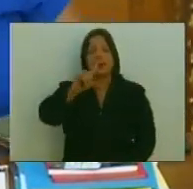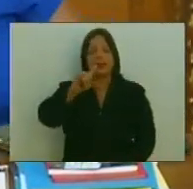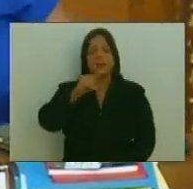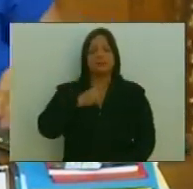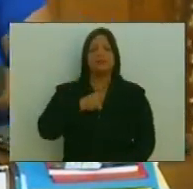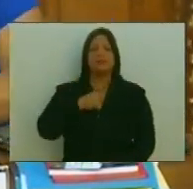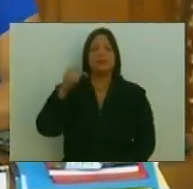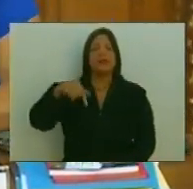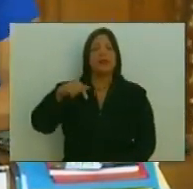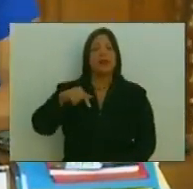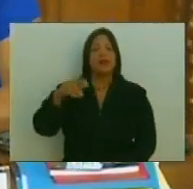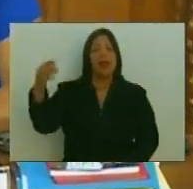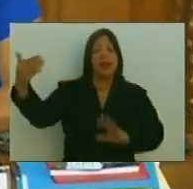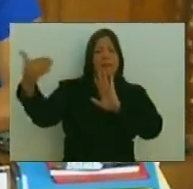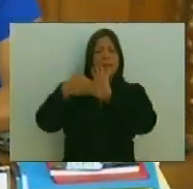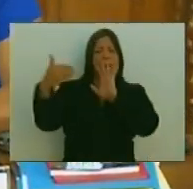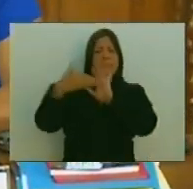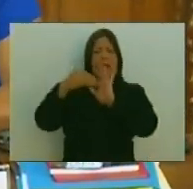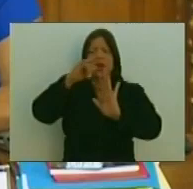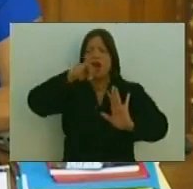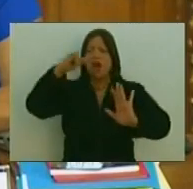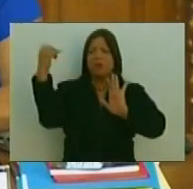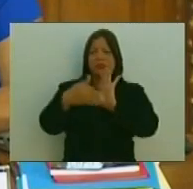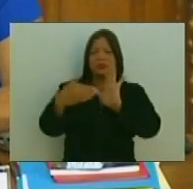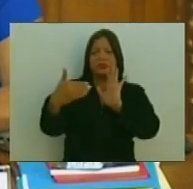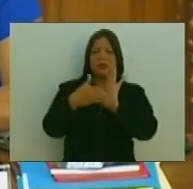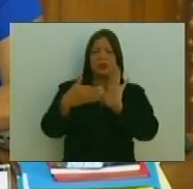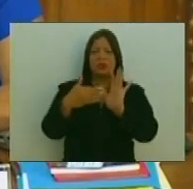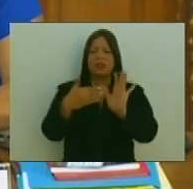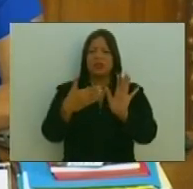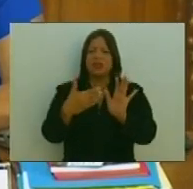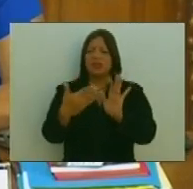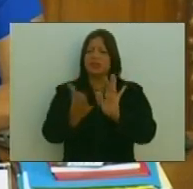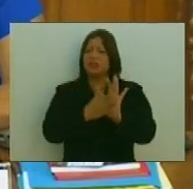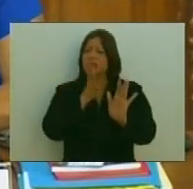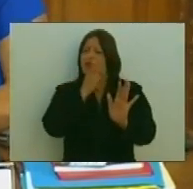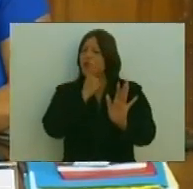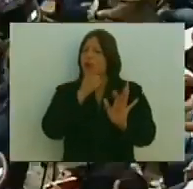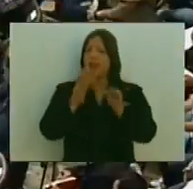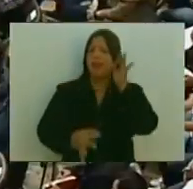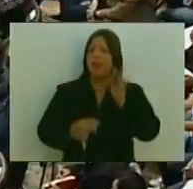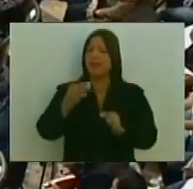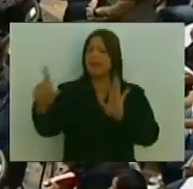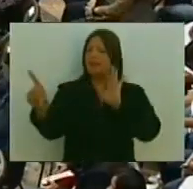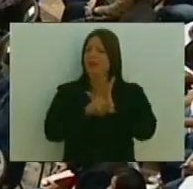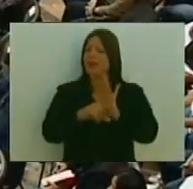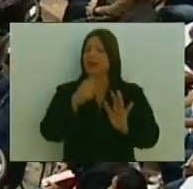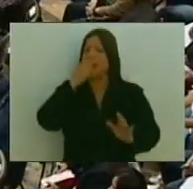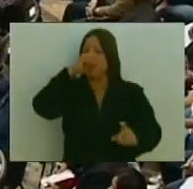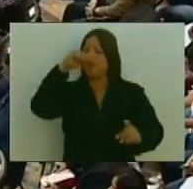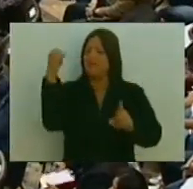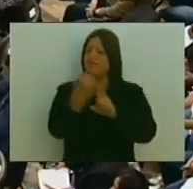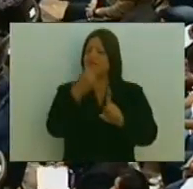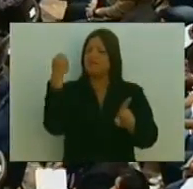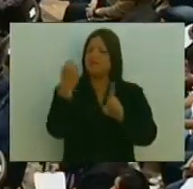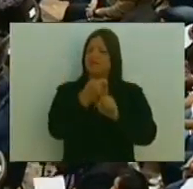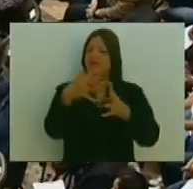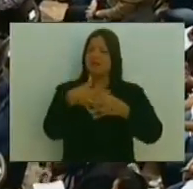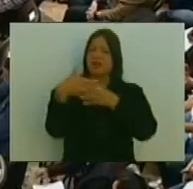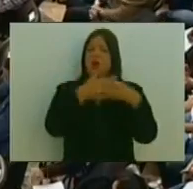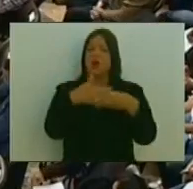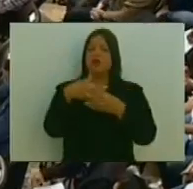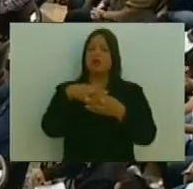que este tipo de sanciones unilaterales, ilícitas, extraterritoriales, que violentan todo el derecho